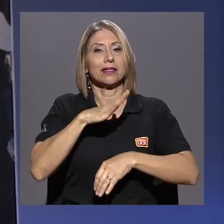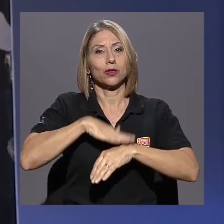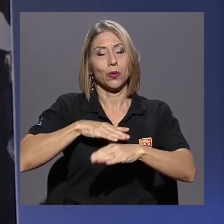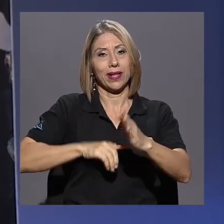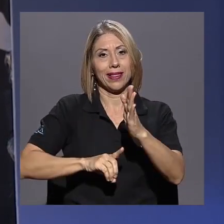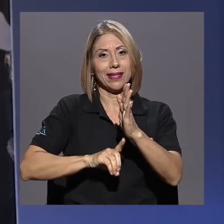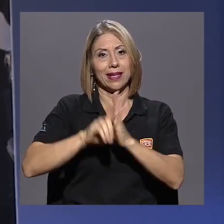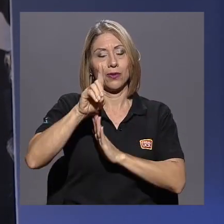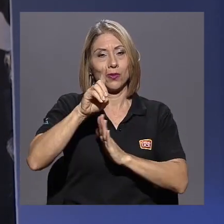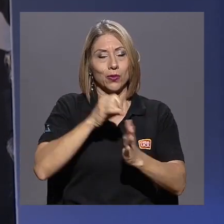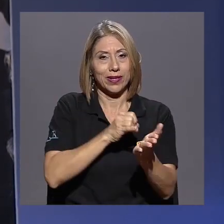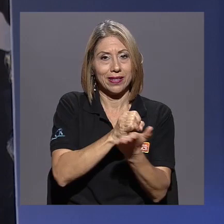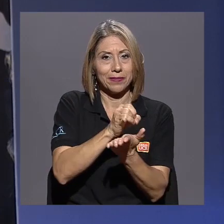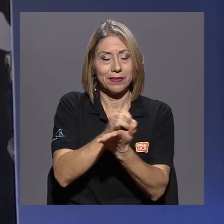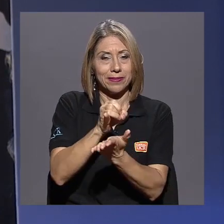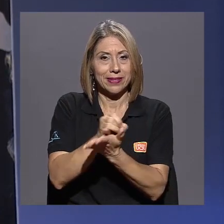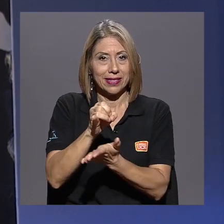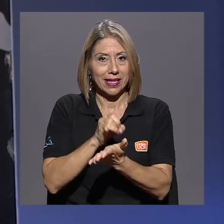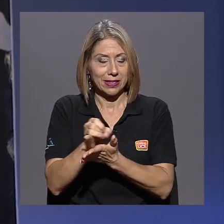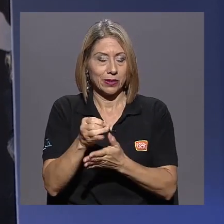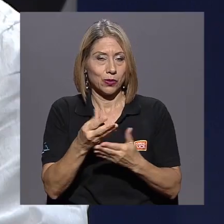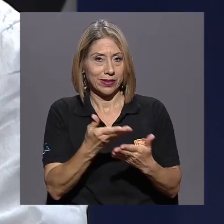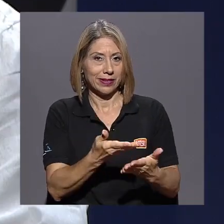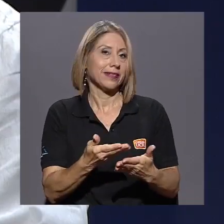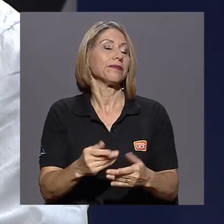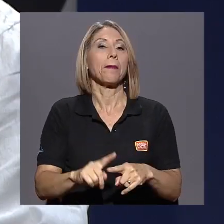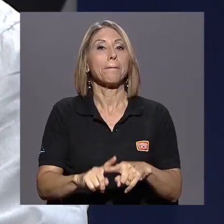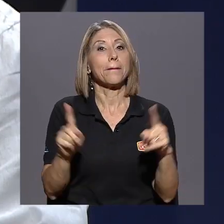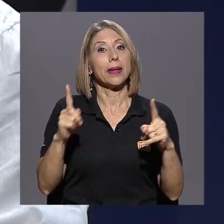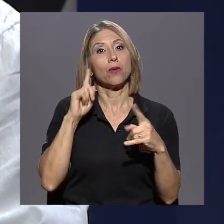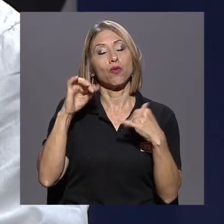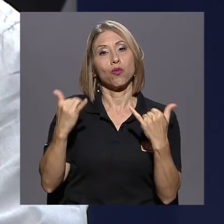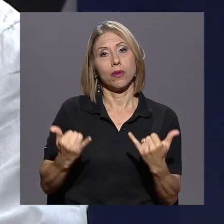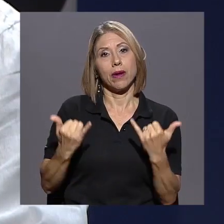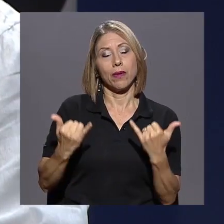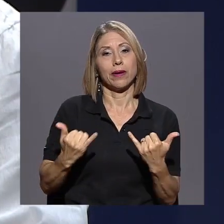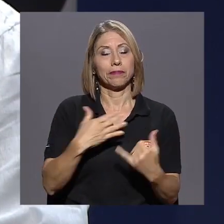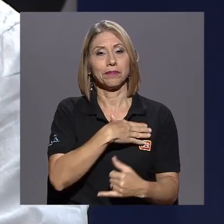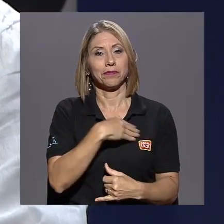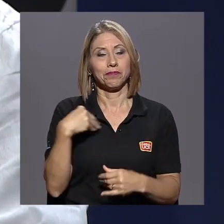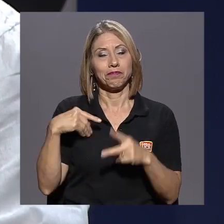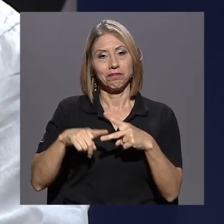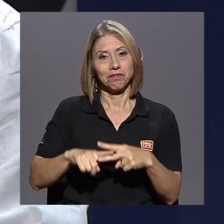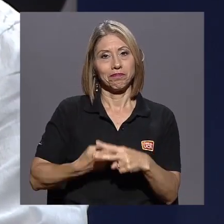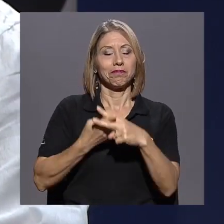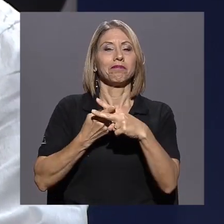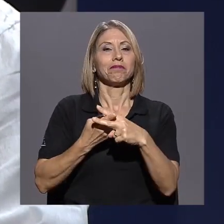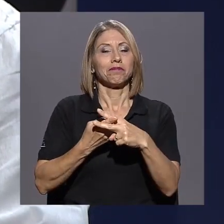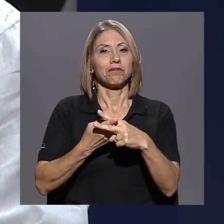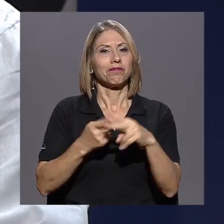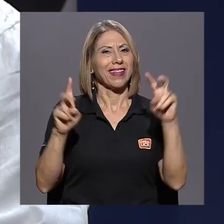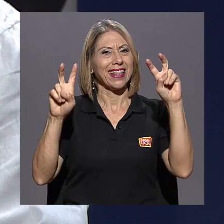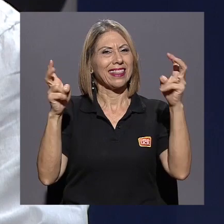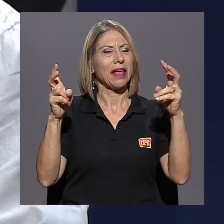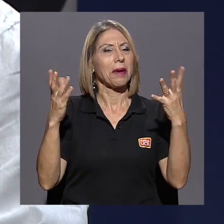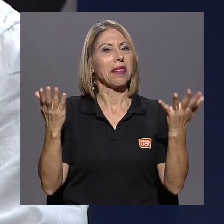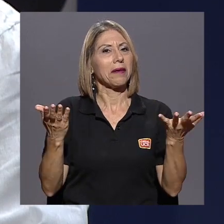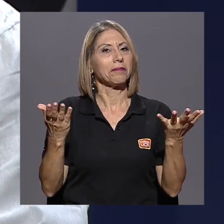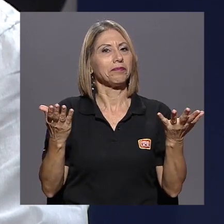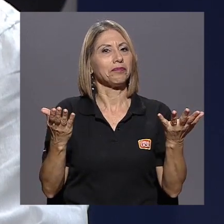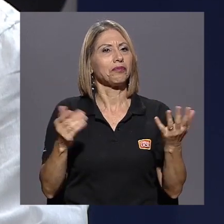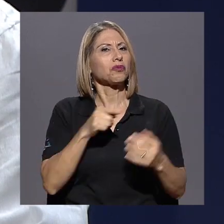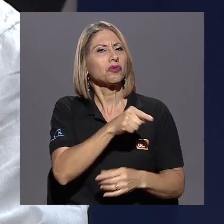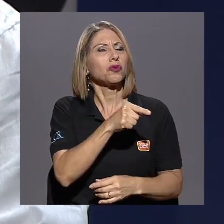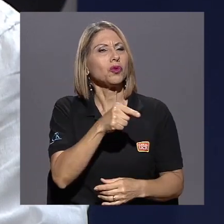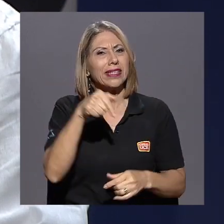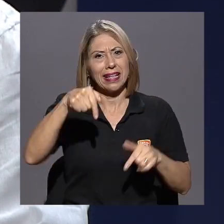desarrollo de las investigaciones que hace pero por ahora nos gustaría iniciar sobre el tema de cuál es